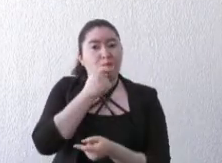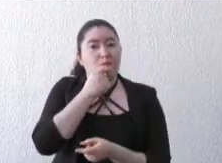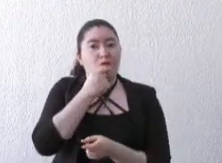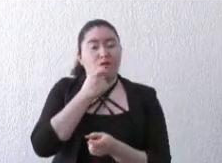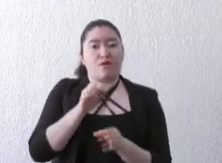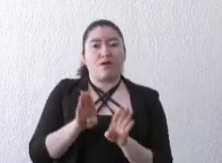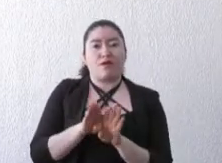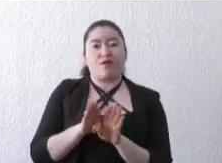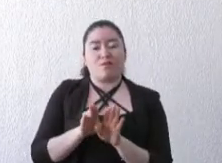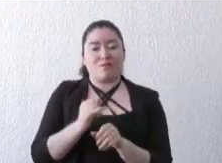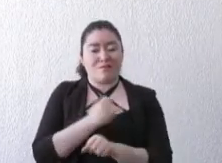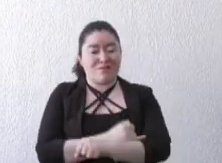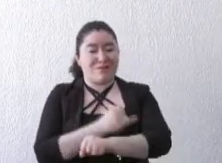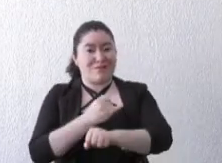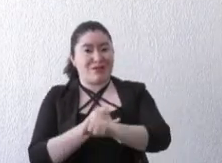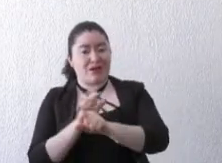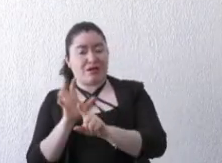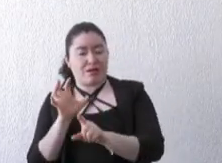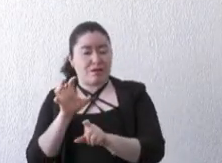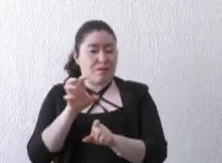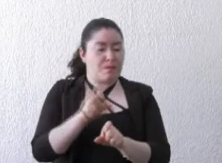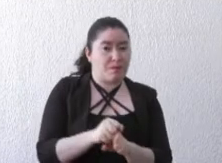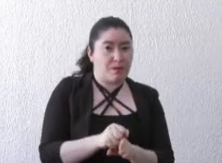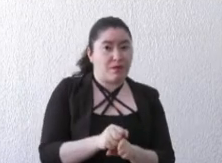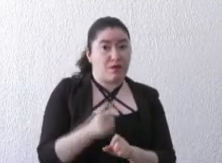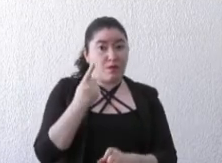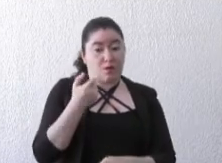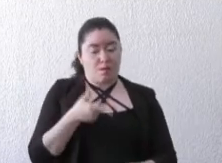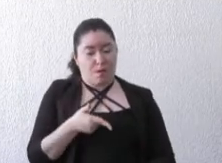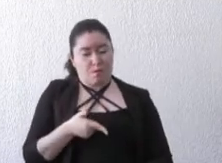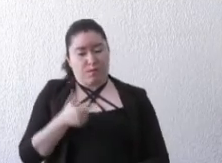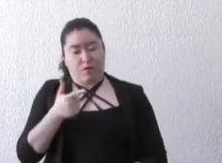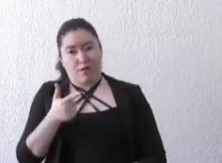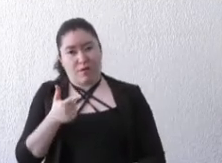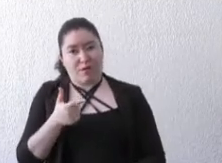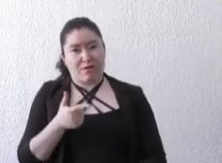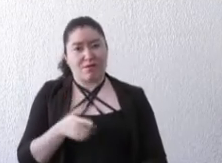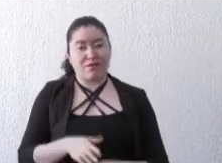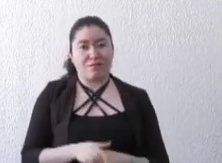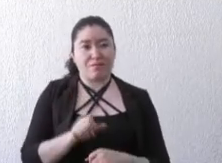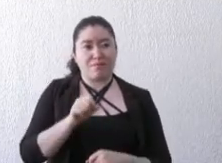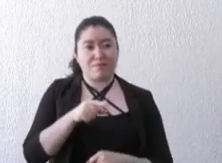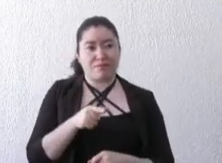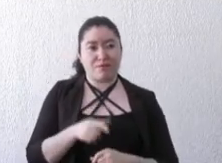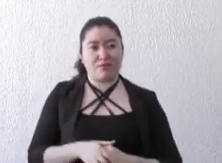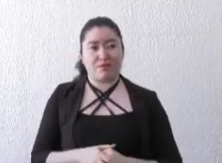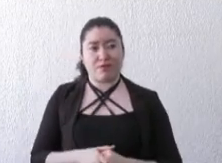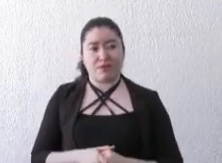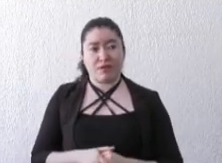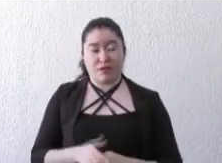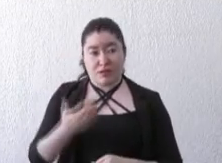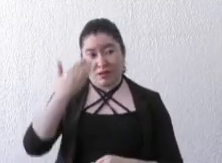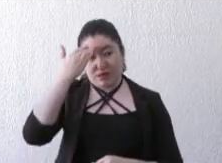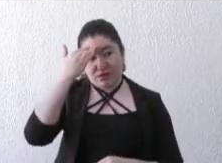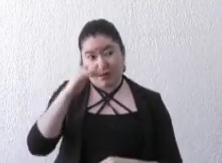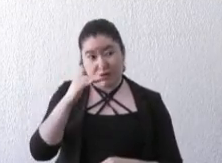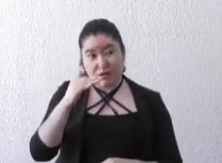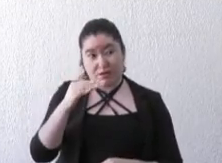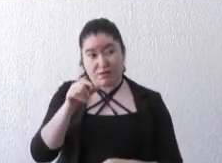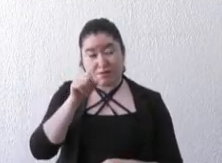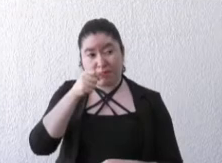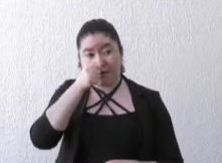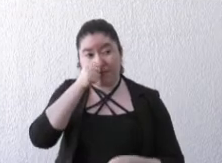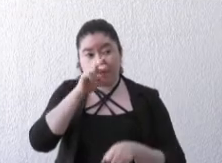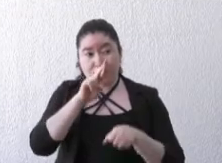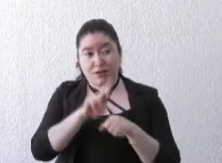en Iztapalapa e incluso uno disparándole con una pistola que parece desde Gocha. No sé si ya habló con el secretario de Seguridad